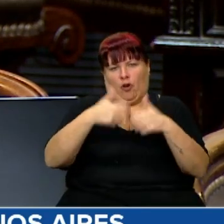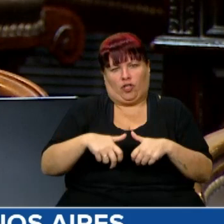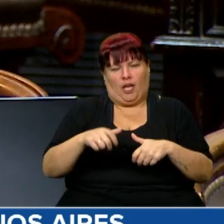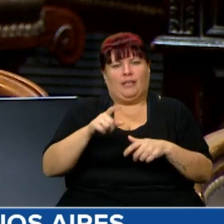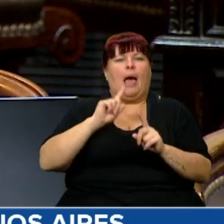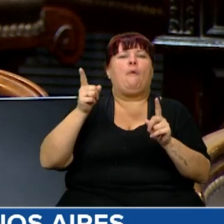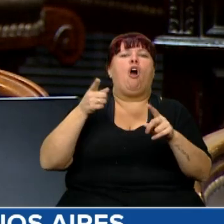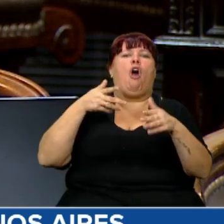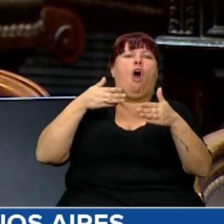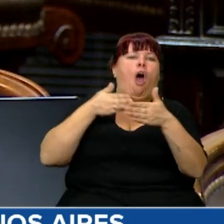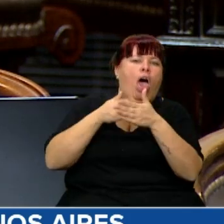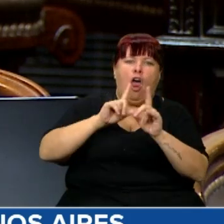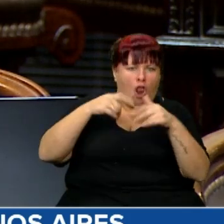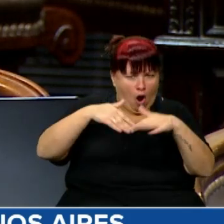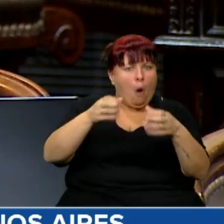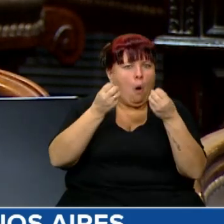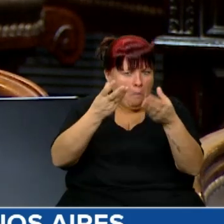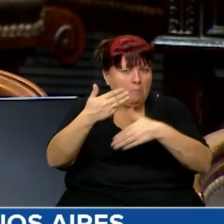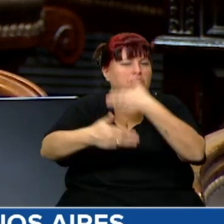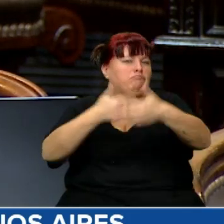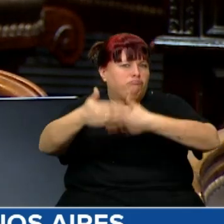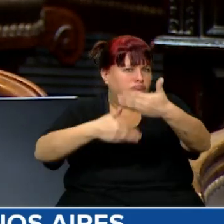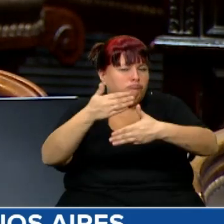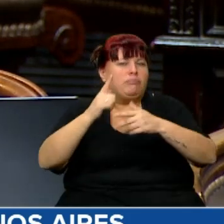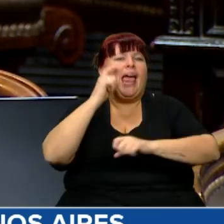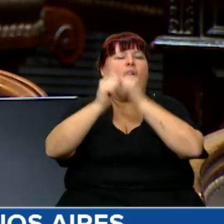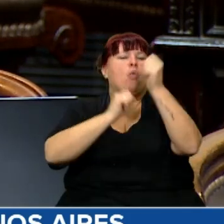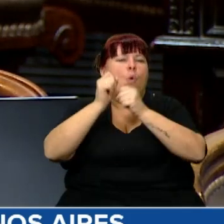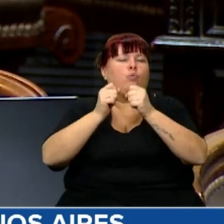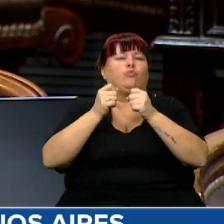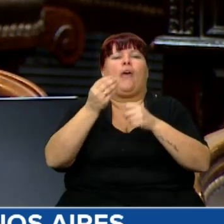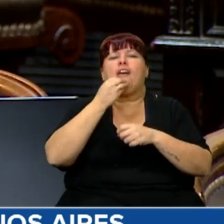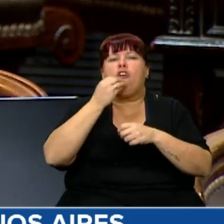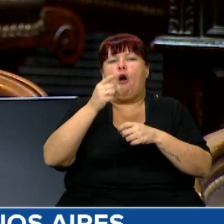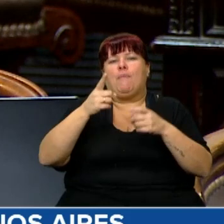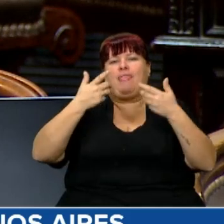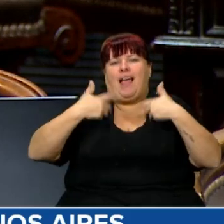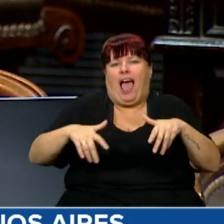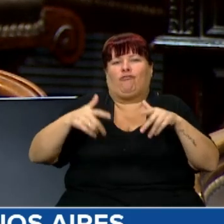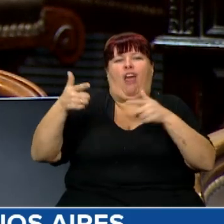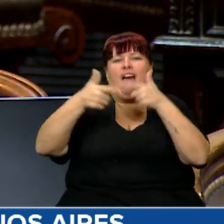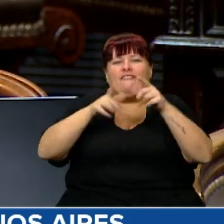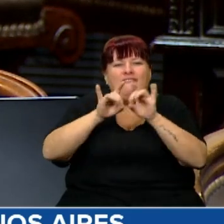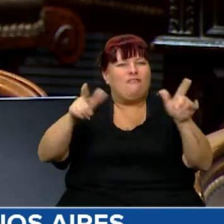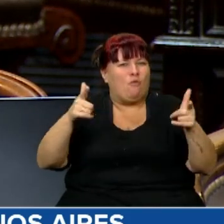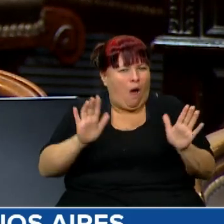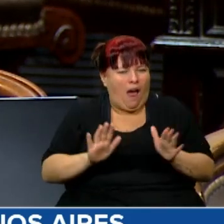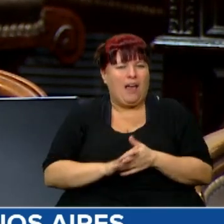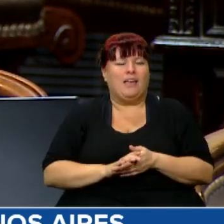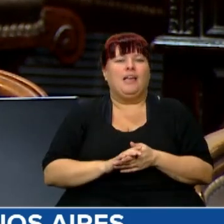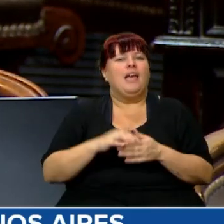lo queremos obstruir. Es bueno que se desarrolle la industria de los alimentos orgánicos, tienen un